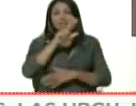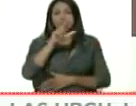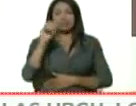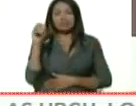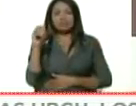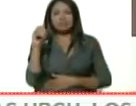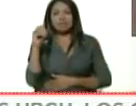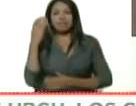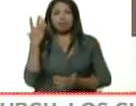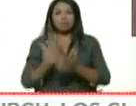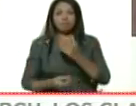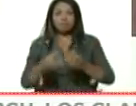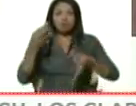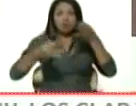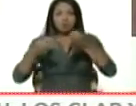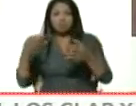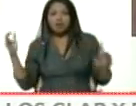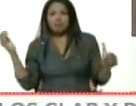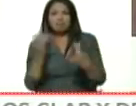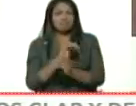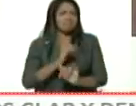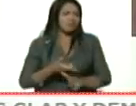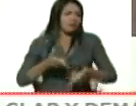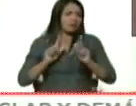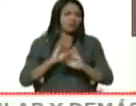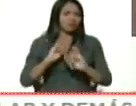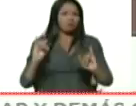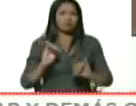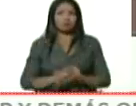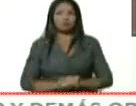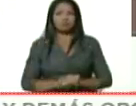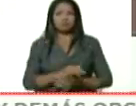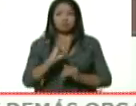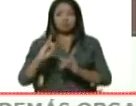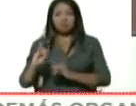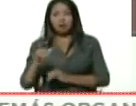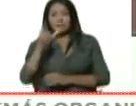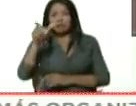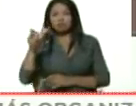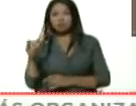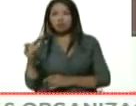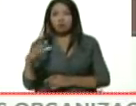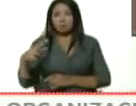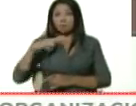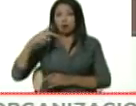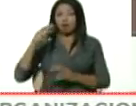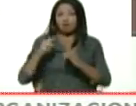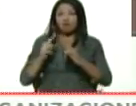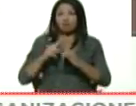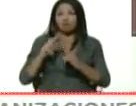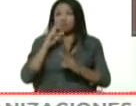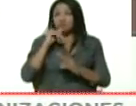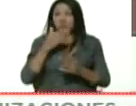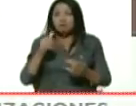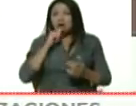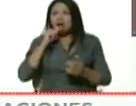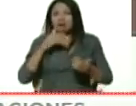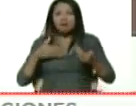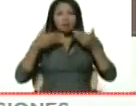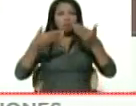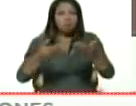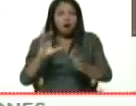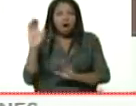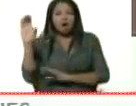prófugos de la justicia colombiana capturados, quizás esta persona es la más famosa, y no tenemos a quién entregárselo en